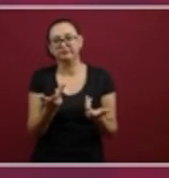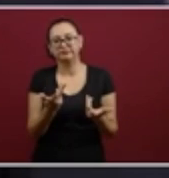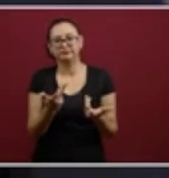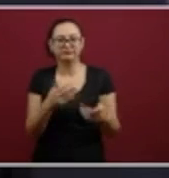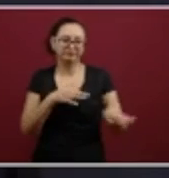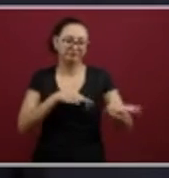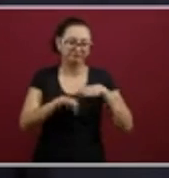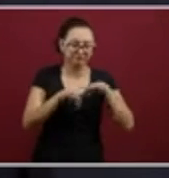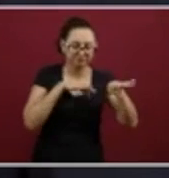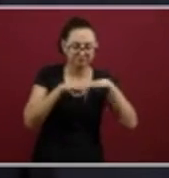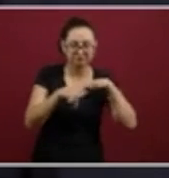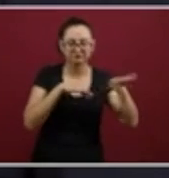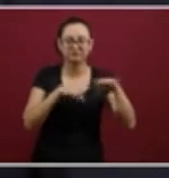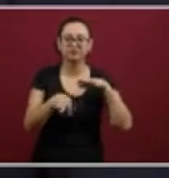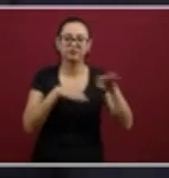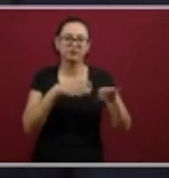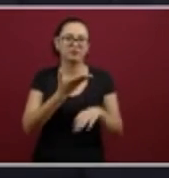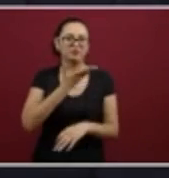trabajadores